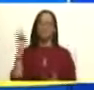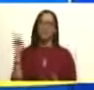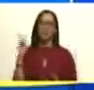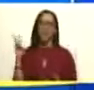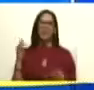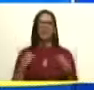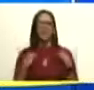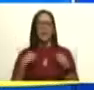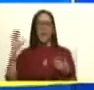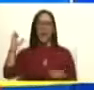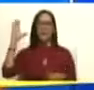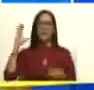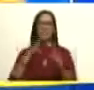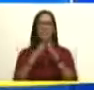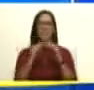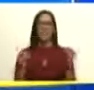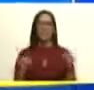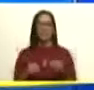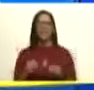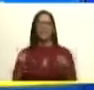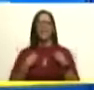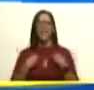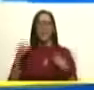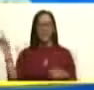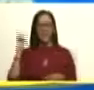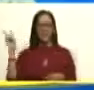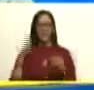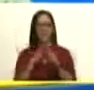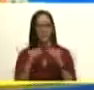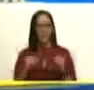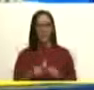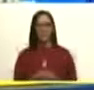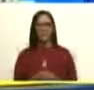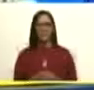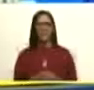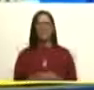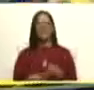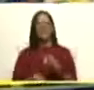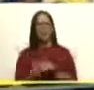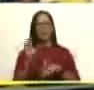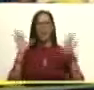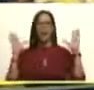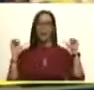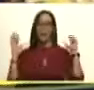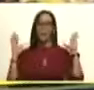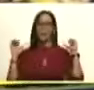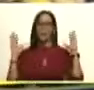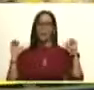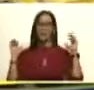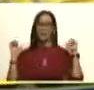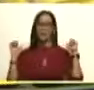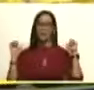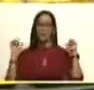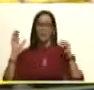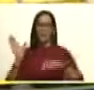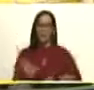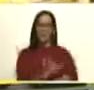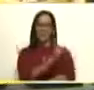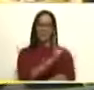¡Que viva la patria toda! ¡Que viva Venezuela toda! Y vamos a despedirnos con el